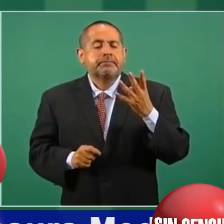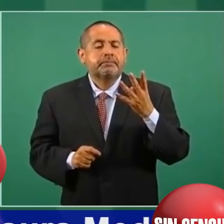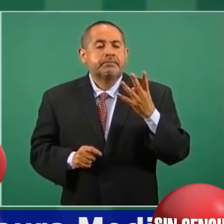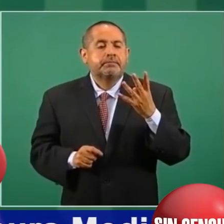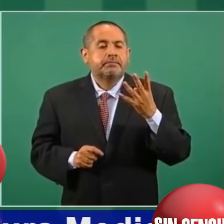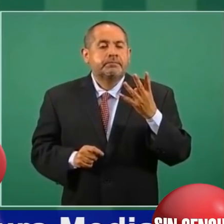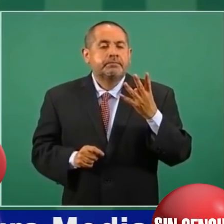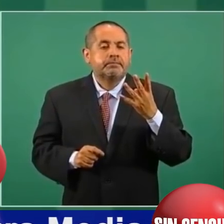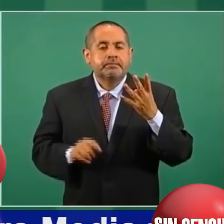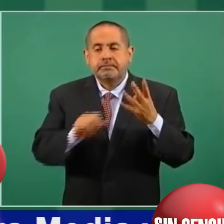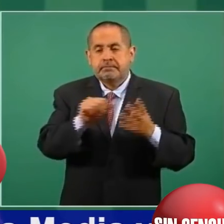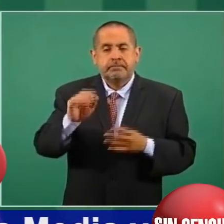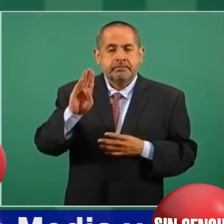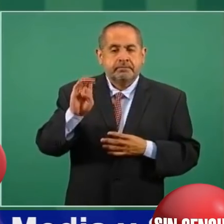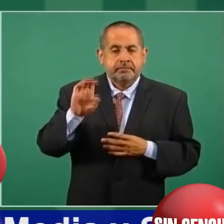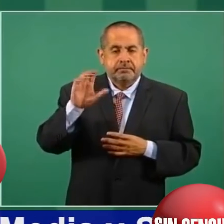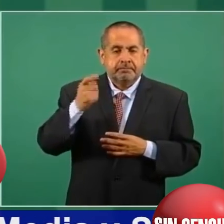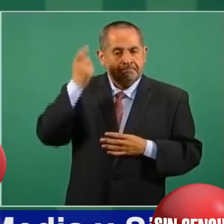el apoyo de las becas.